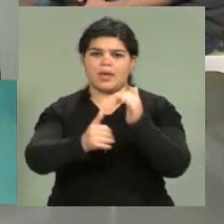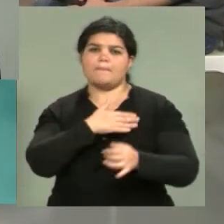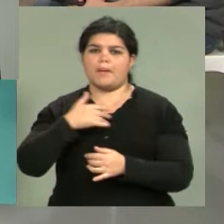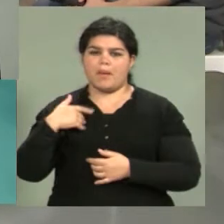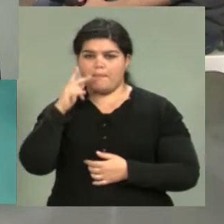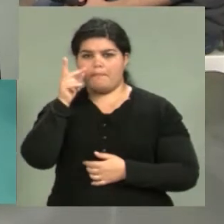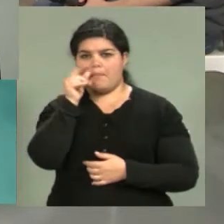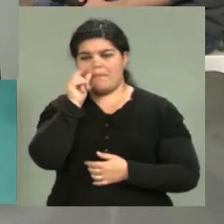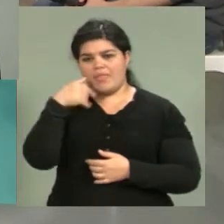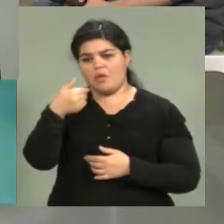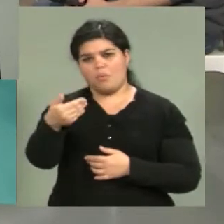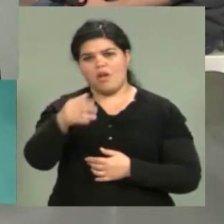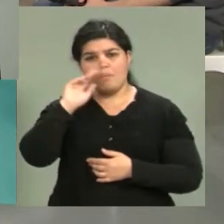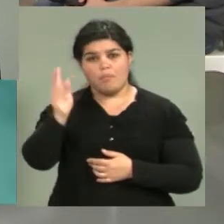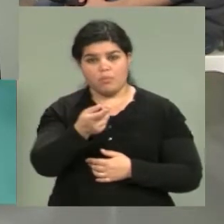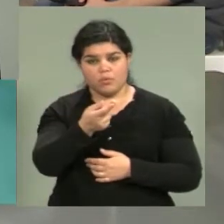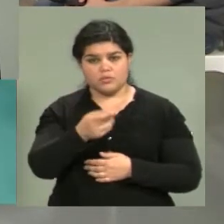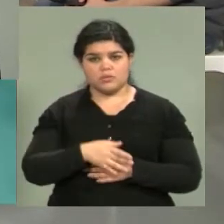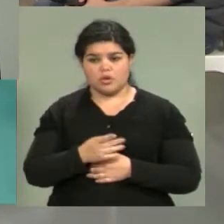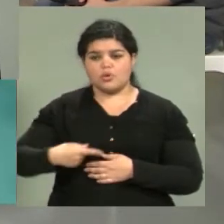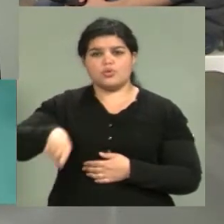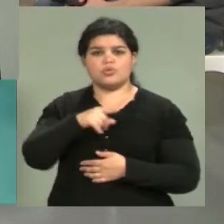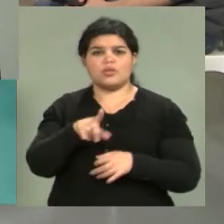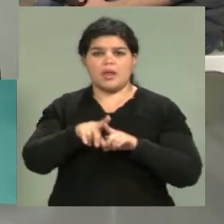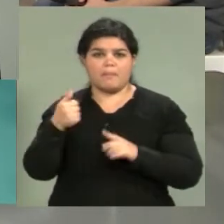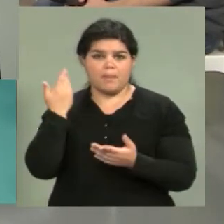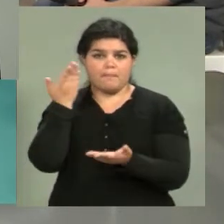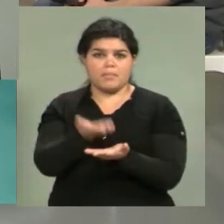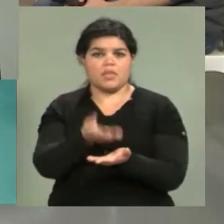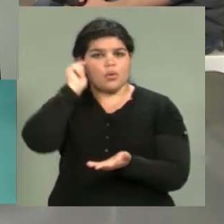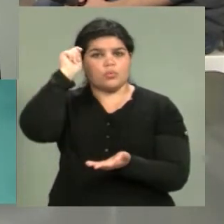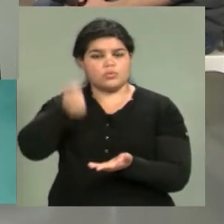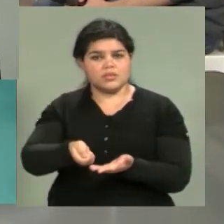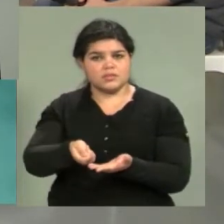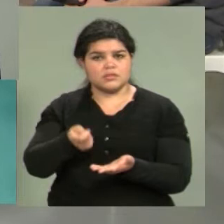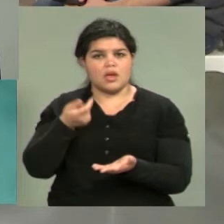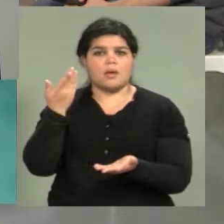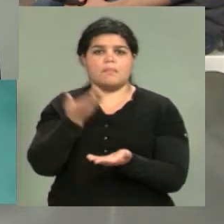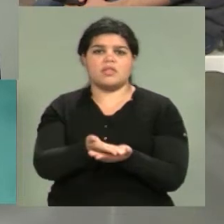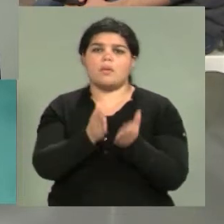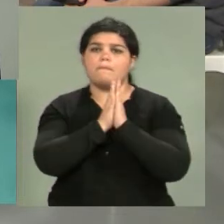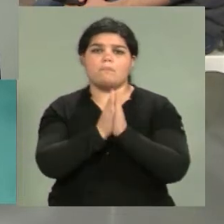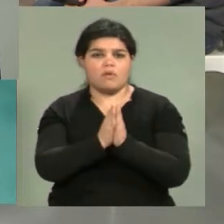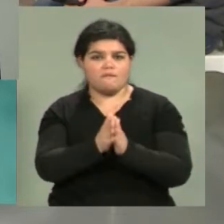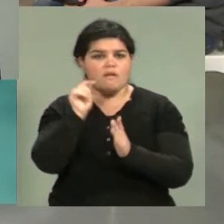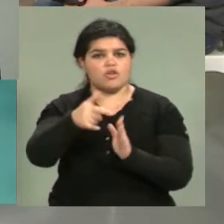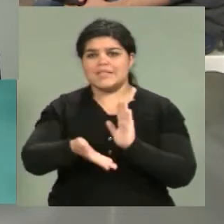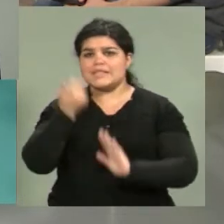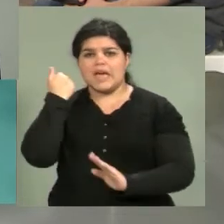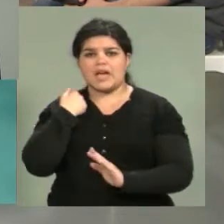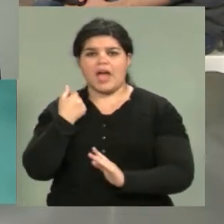fallecido, nosotras iniciamos la solicitud ante la justicia del retiro de soporte vital hacia